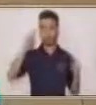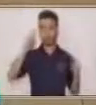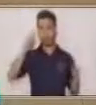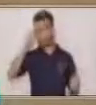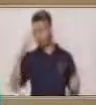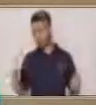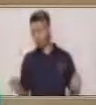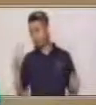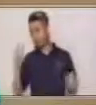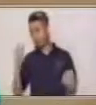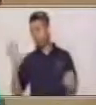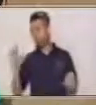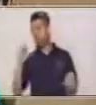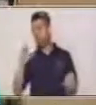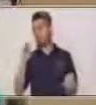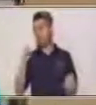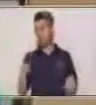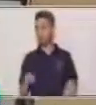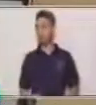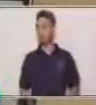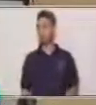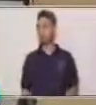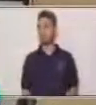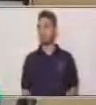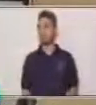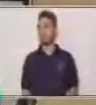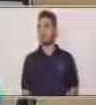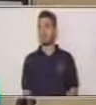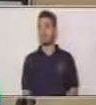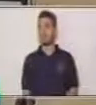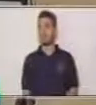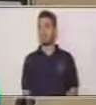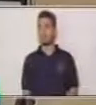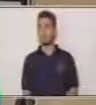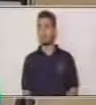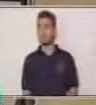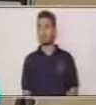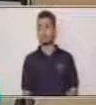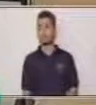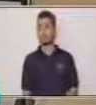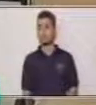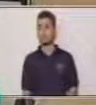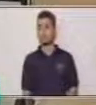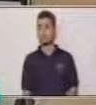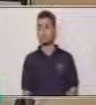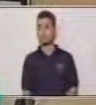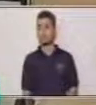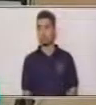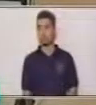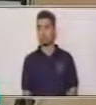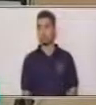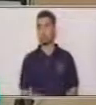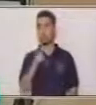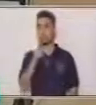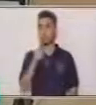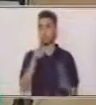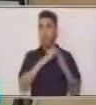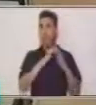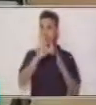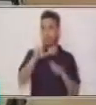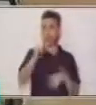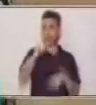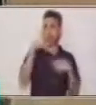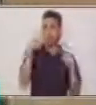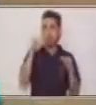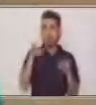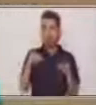Ya colocamos la medida del primero. Yo sé que tú en casa lo estás trabajando en tus hojas de reciclaje,